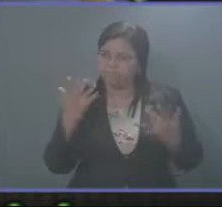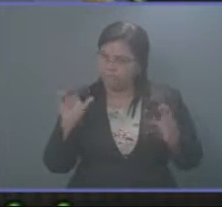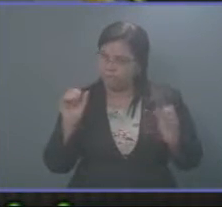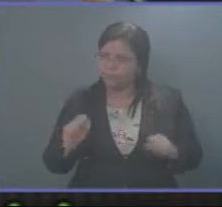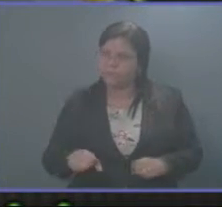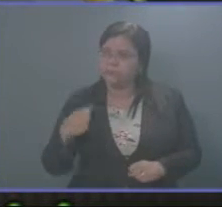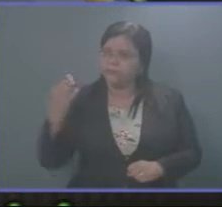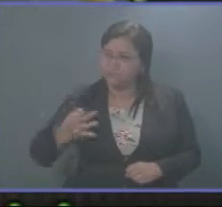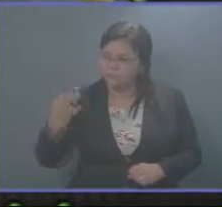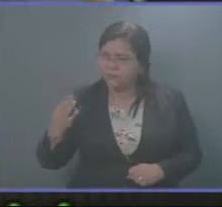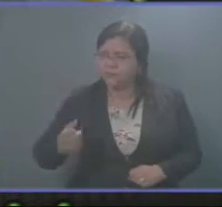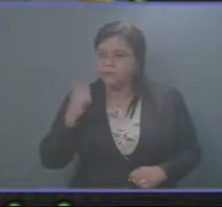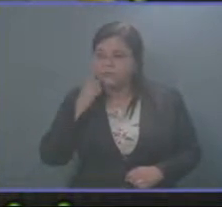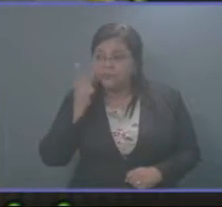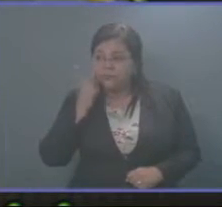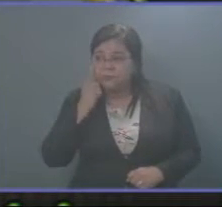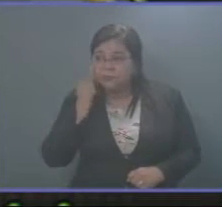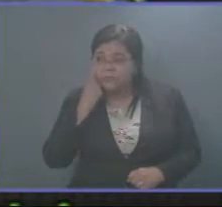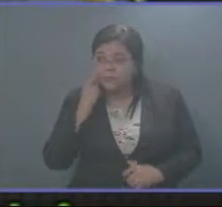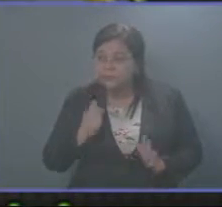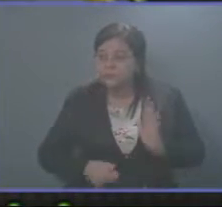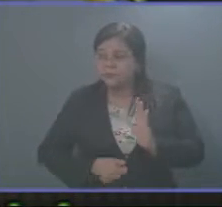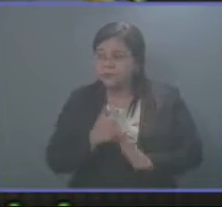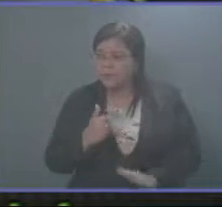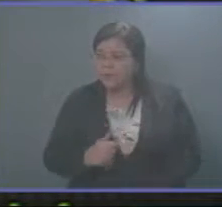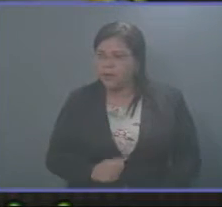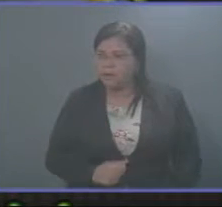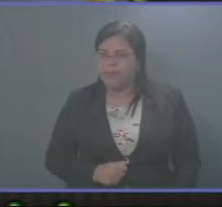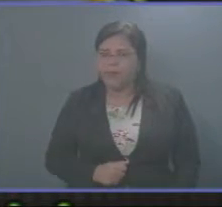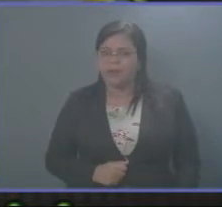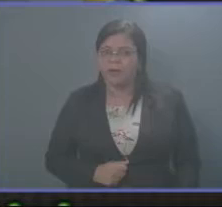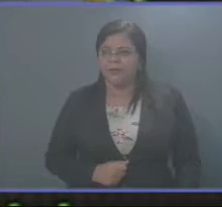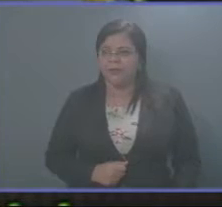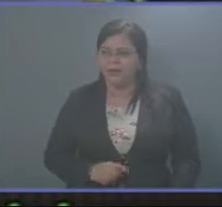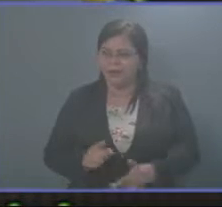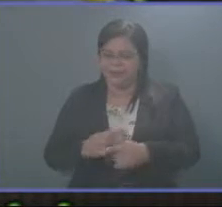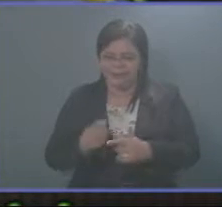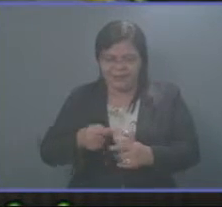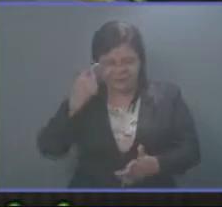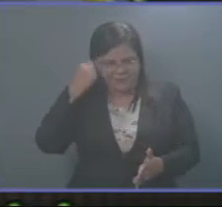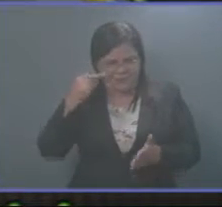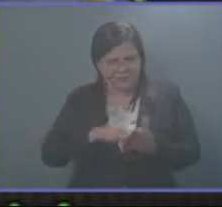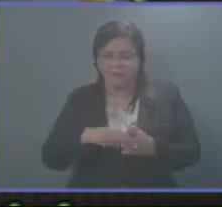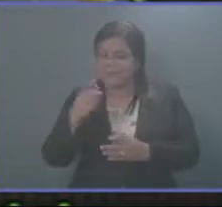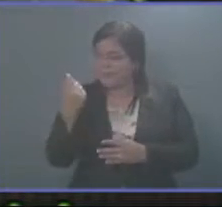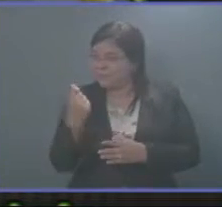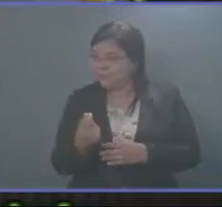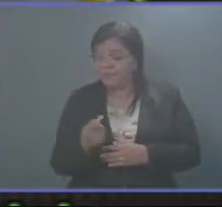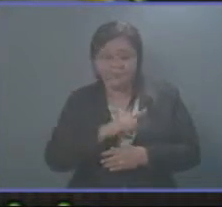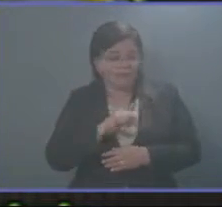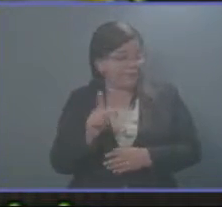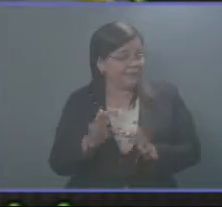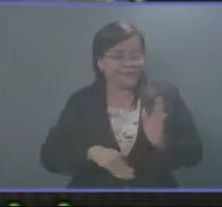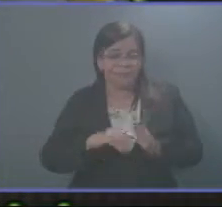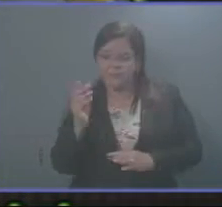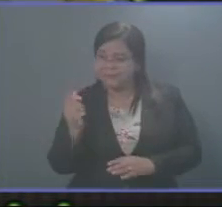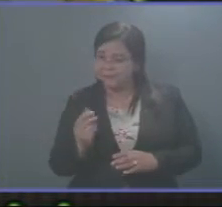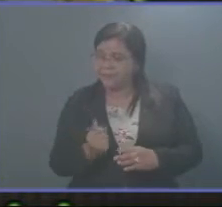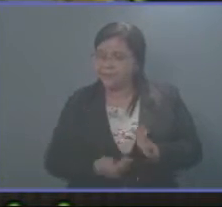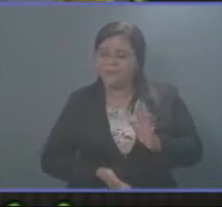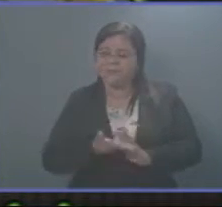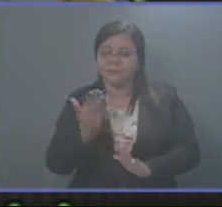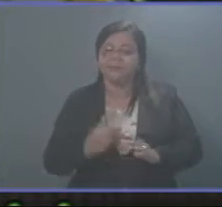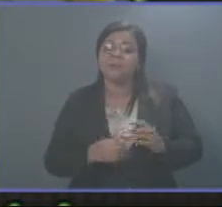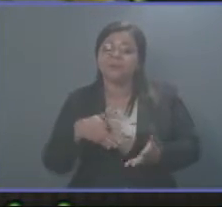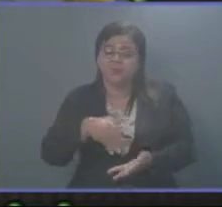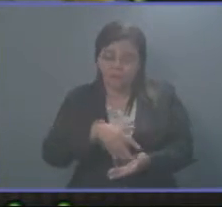cuidado, la vigilancia y la supervisión permanente en la inversión de estos fondos, que no es otra cosa más que dinero del pueblo,